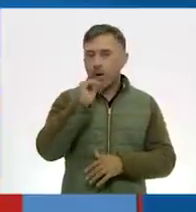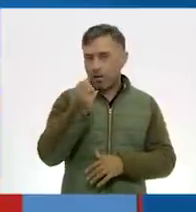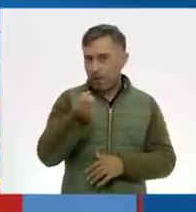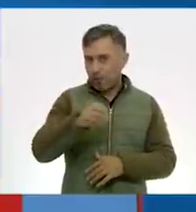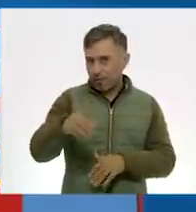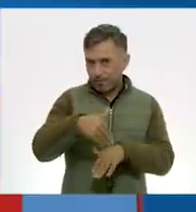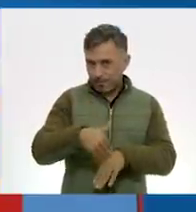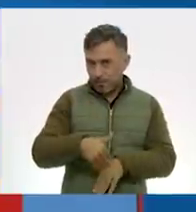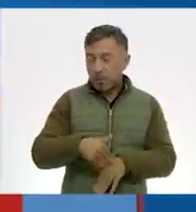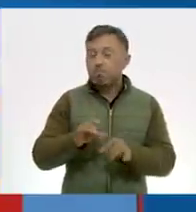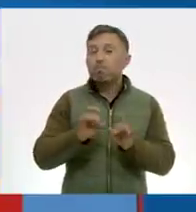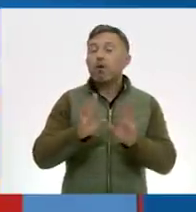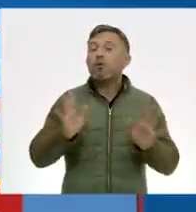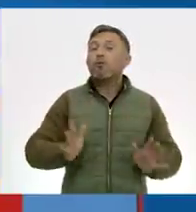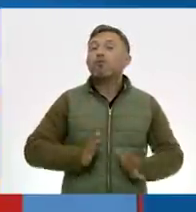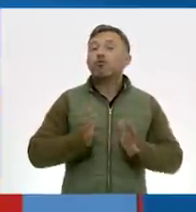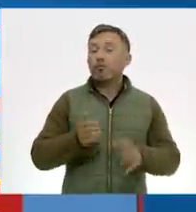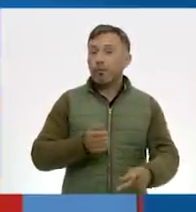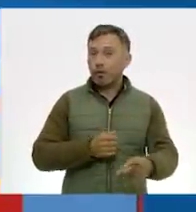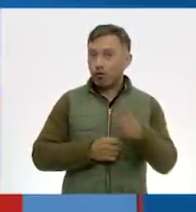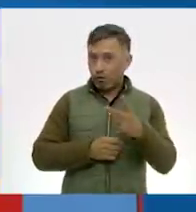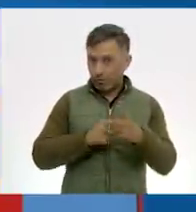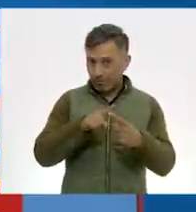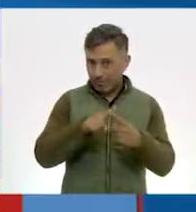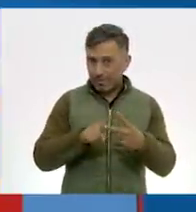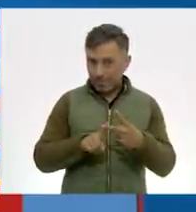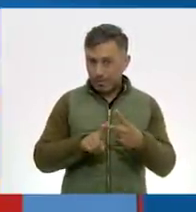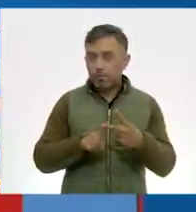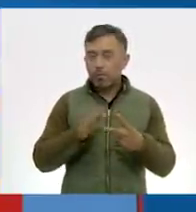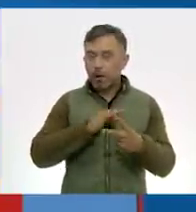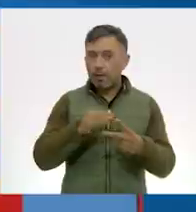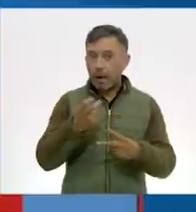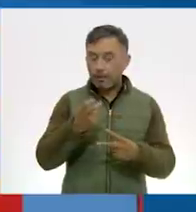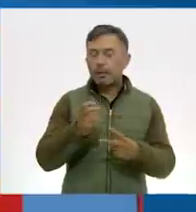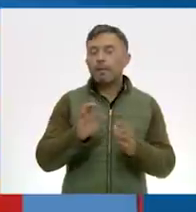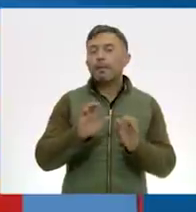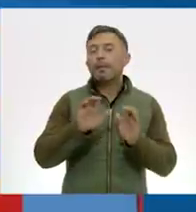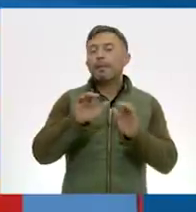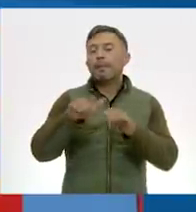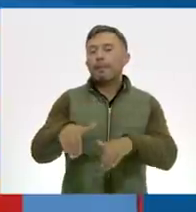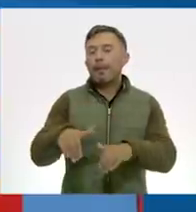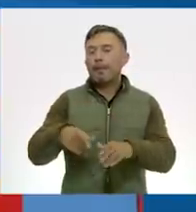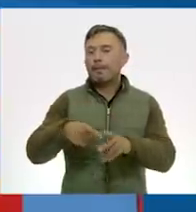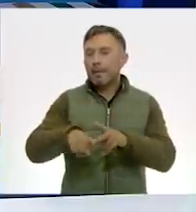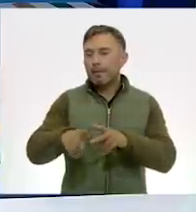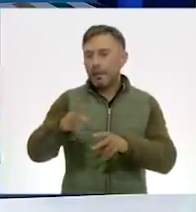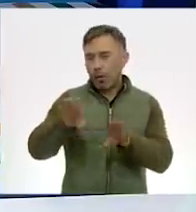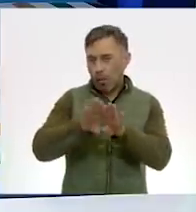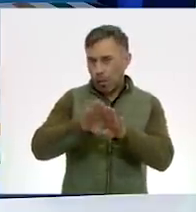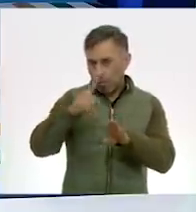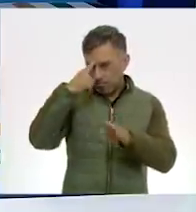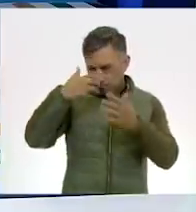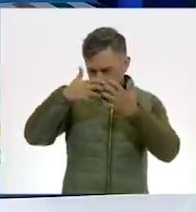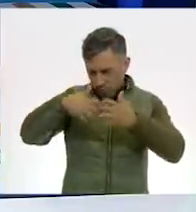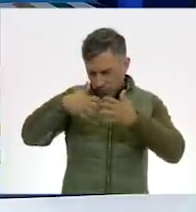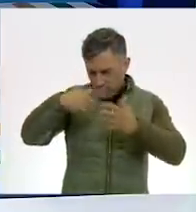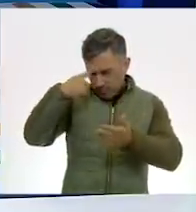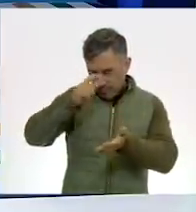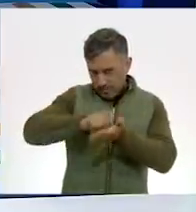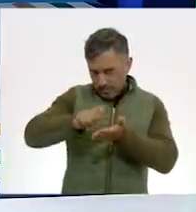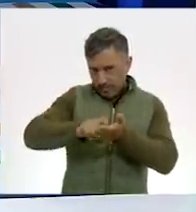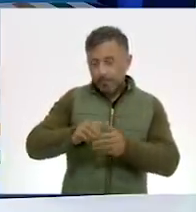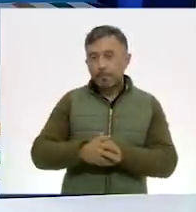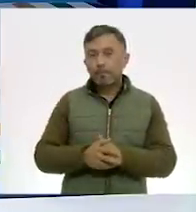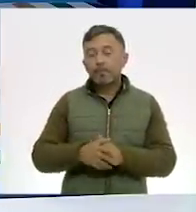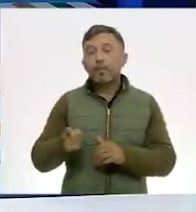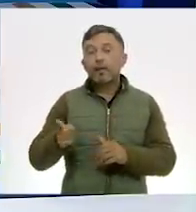imprevistas vinieron por entonces a favorecer mi iniciación en las actividades intelectuales. Hurgando por